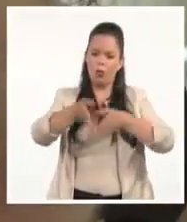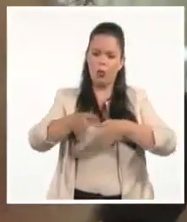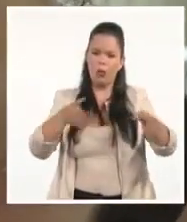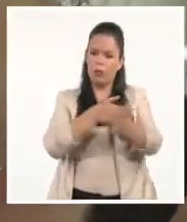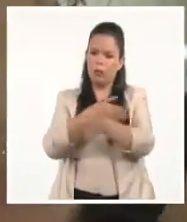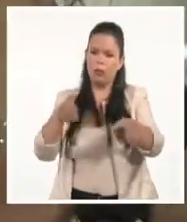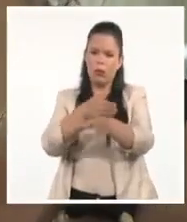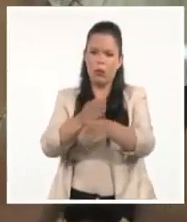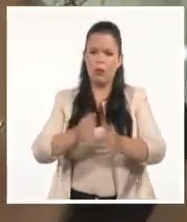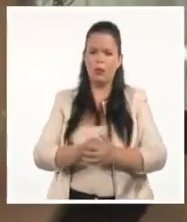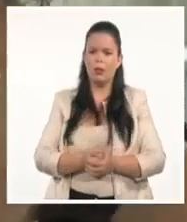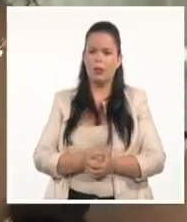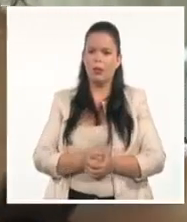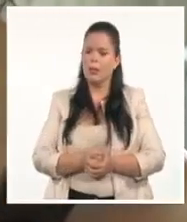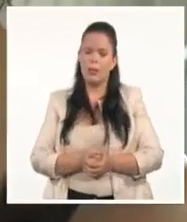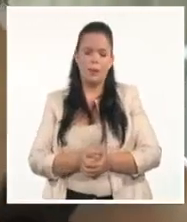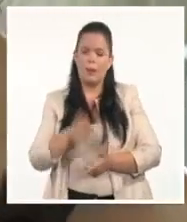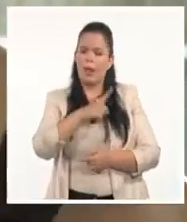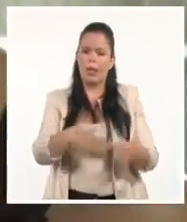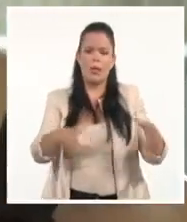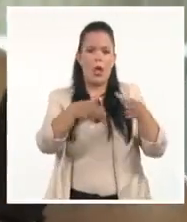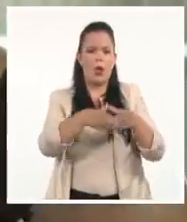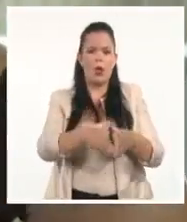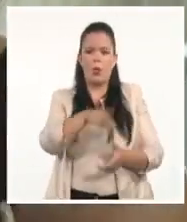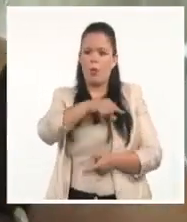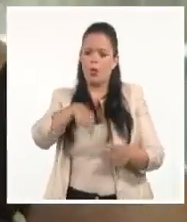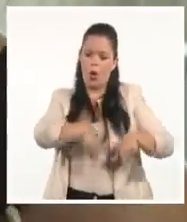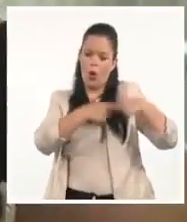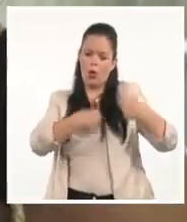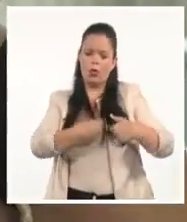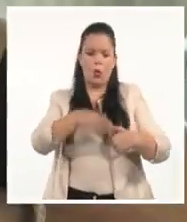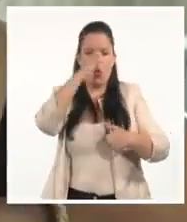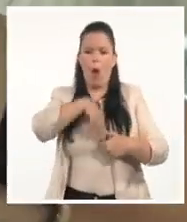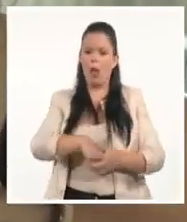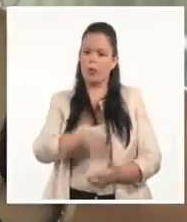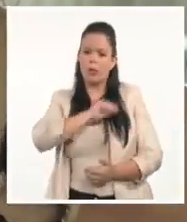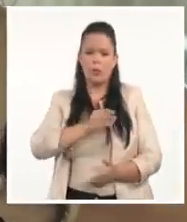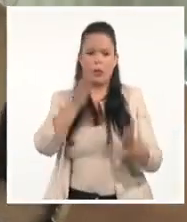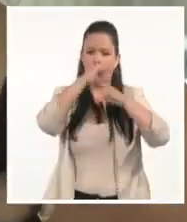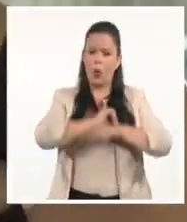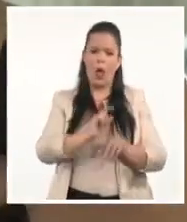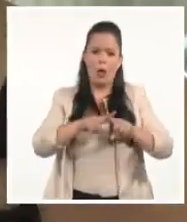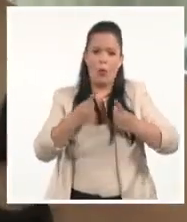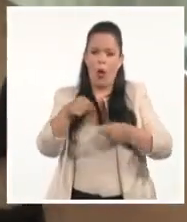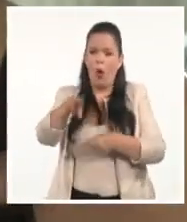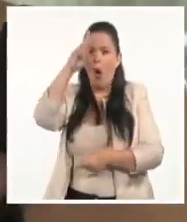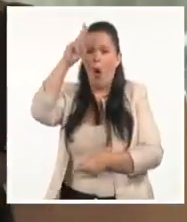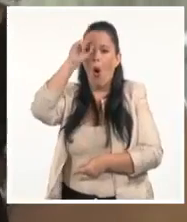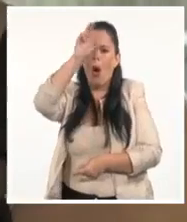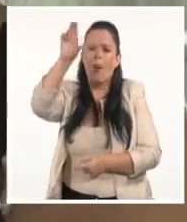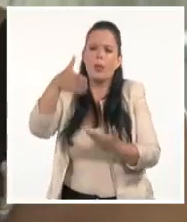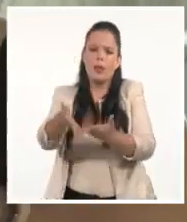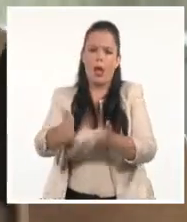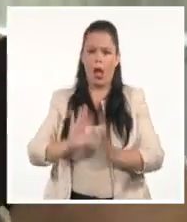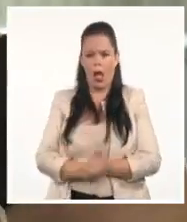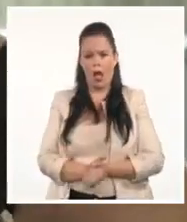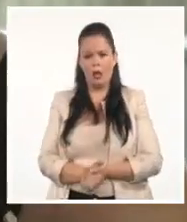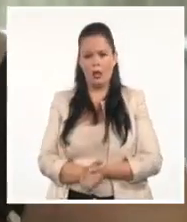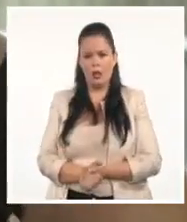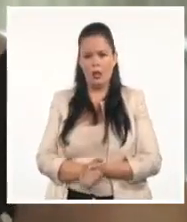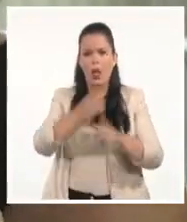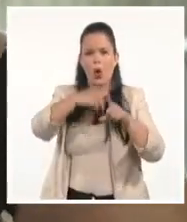ni sentido ninguno, porque que están en un hospital no debe culpa de nada. Y además, son cosas que se deberían resolver de otra forma, pero no de esa